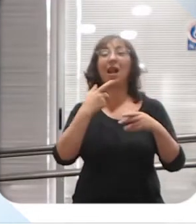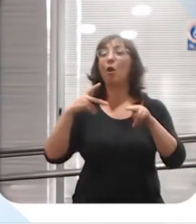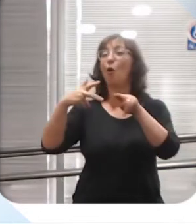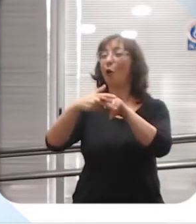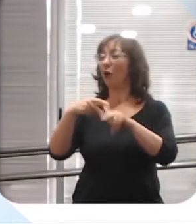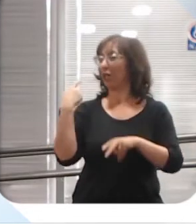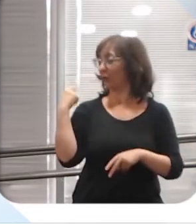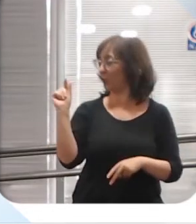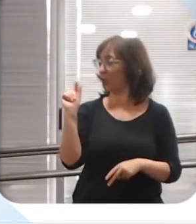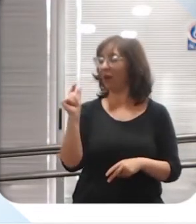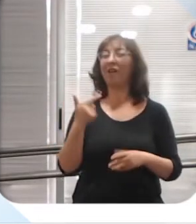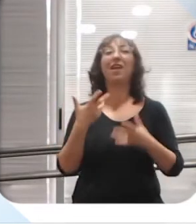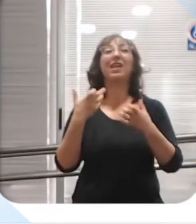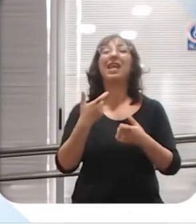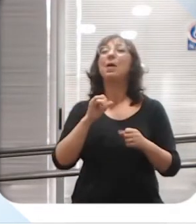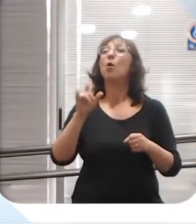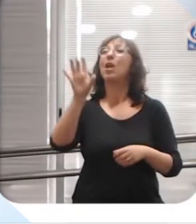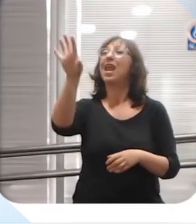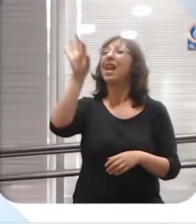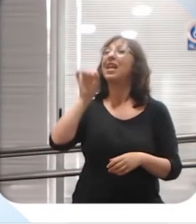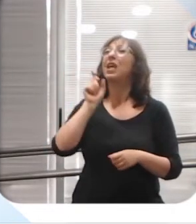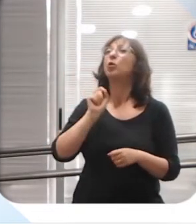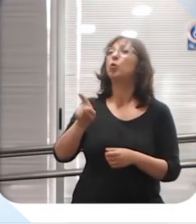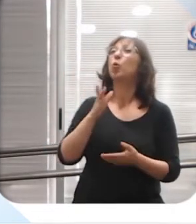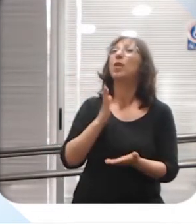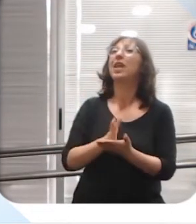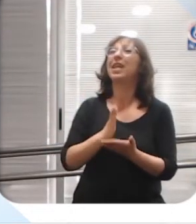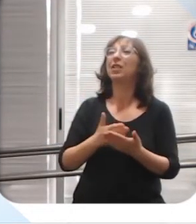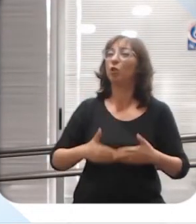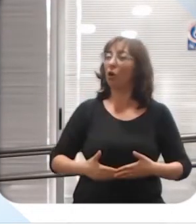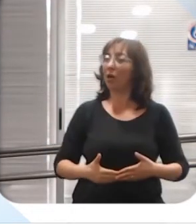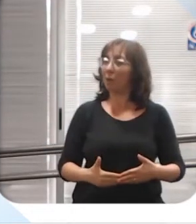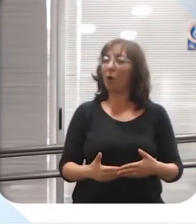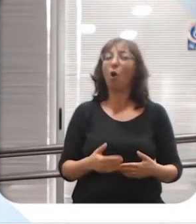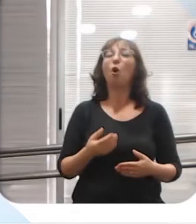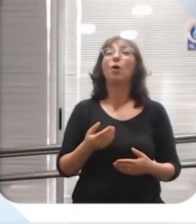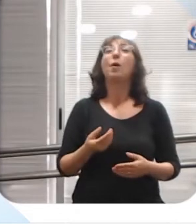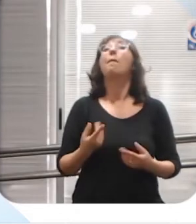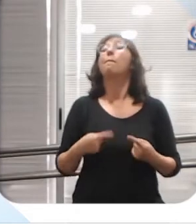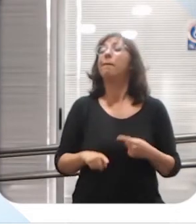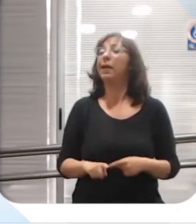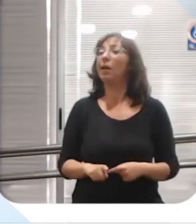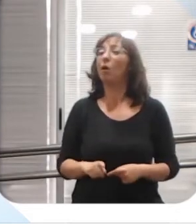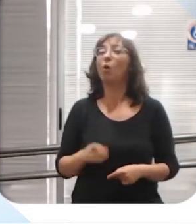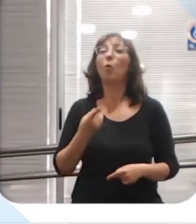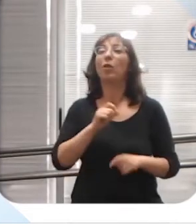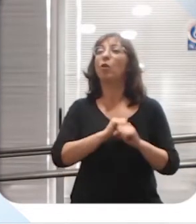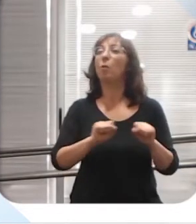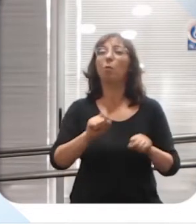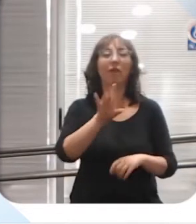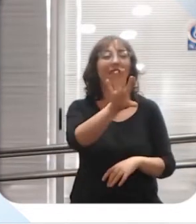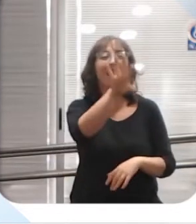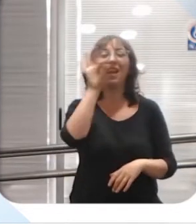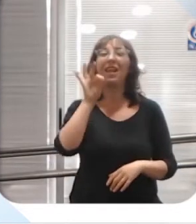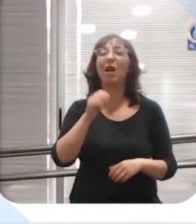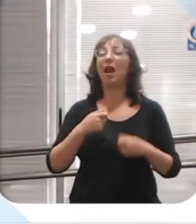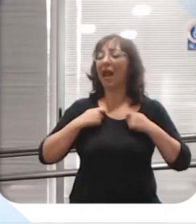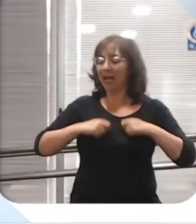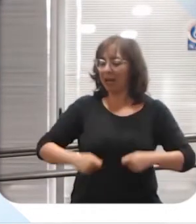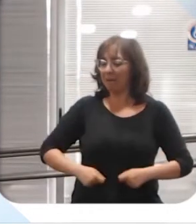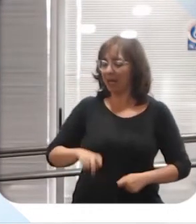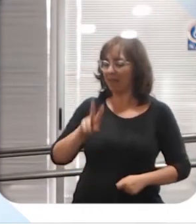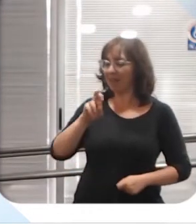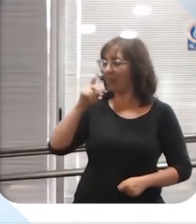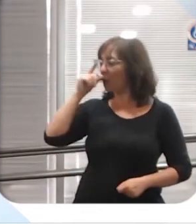corte, queremos que opte por sus derechos reproductivos cuando a veces no le dejamos optar por ponerse la remera verde